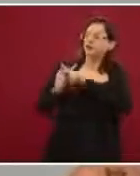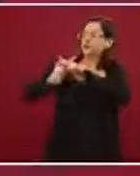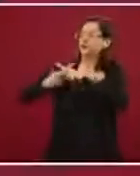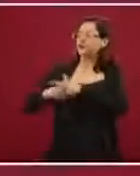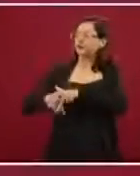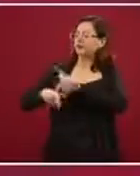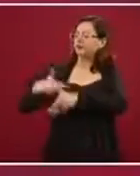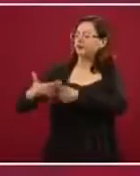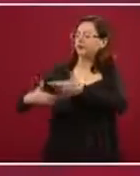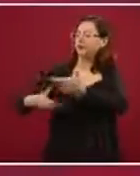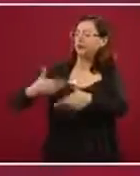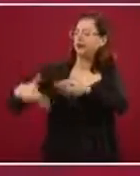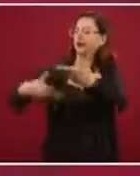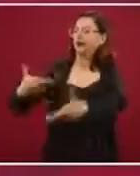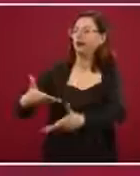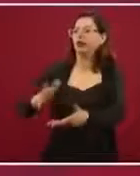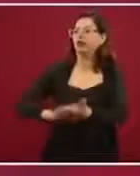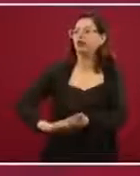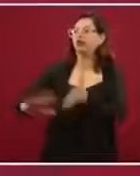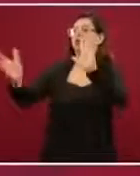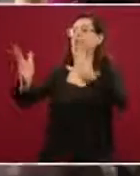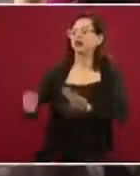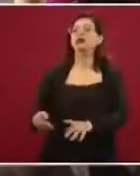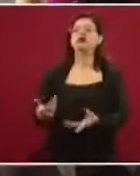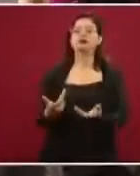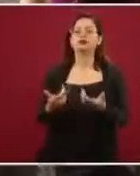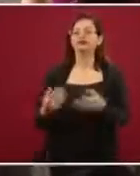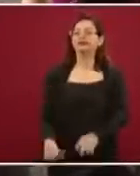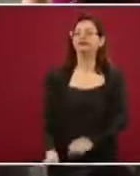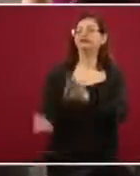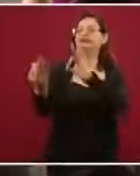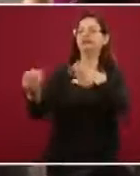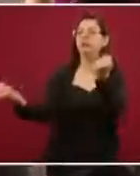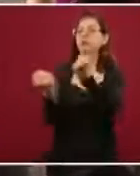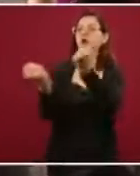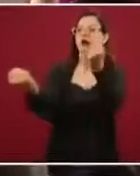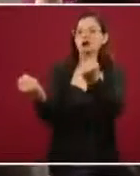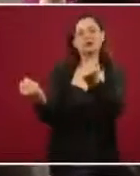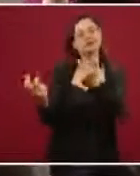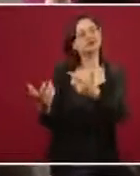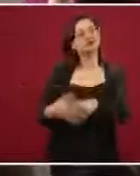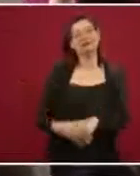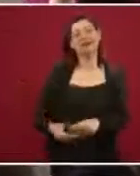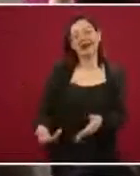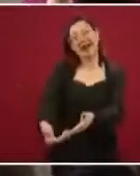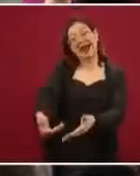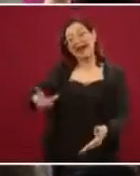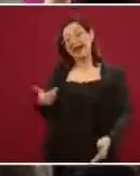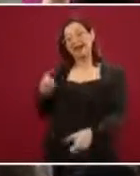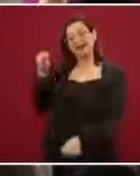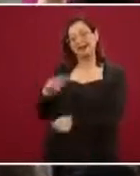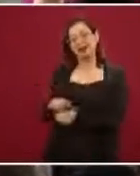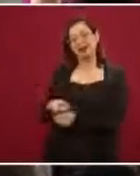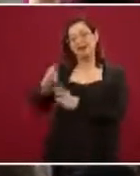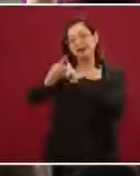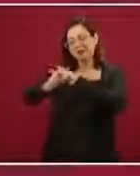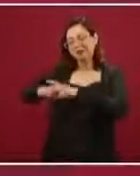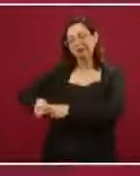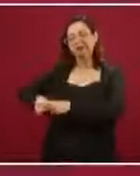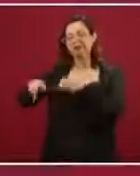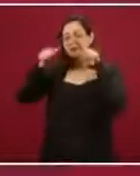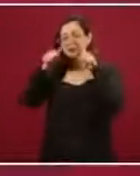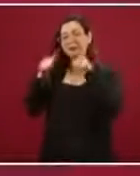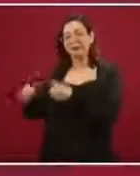para enfrentar a la delincuencia, es atender las causas, esto es